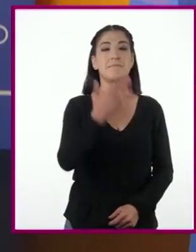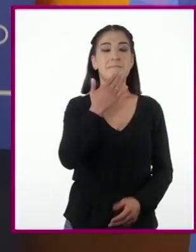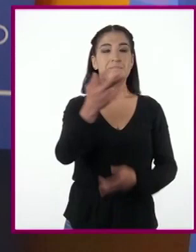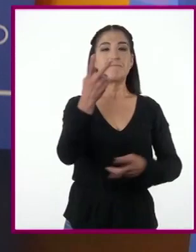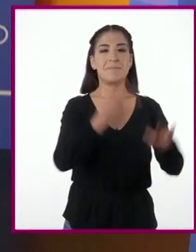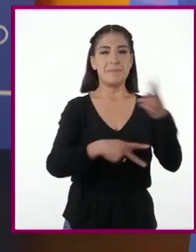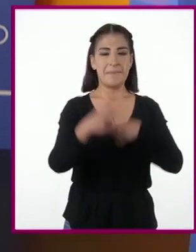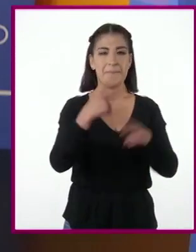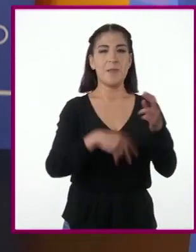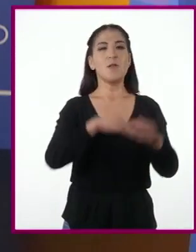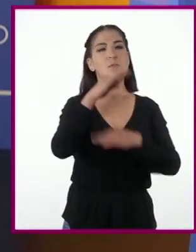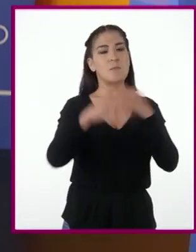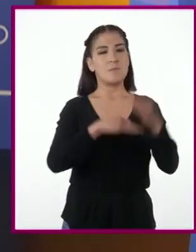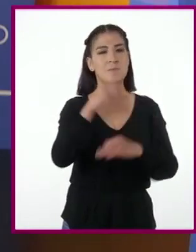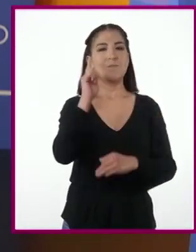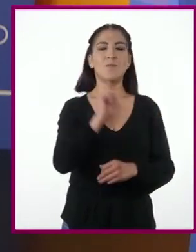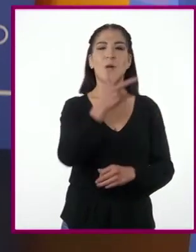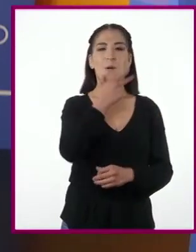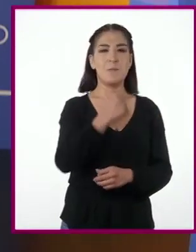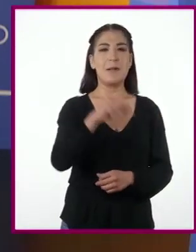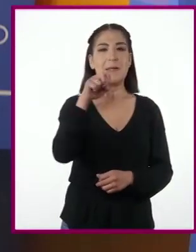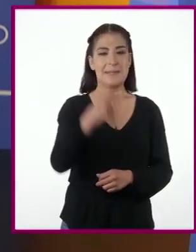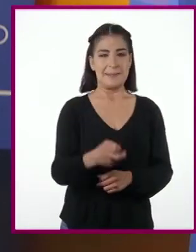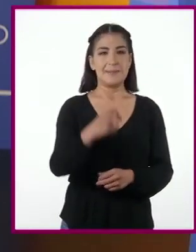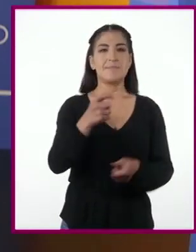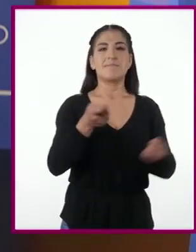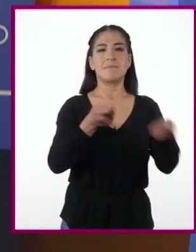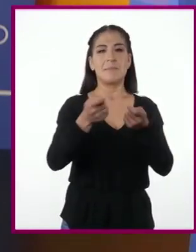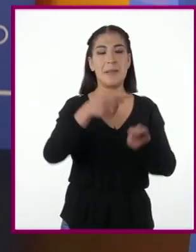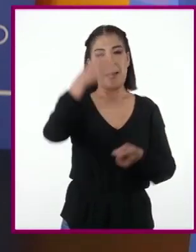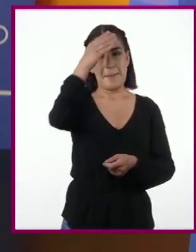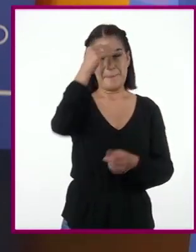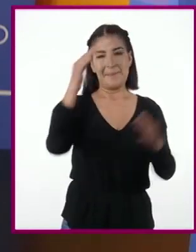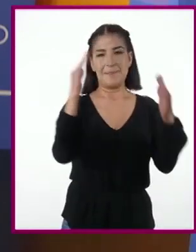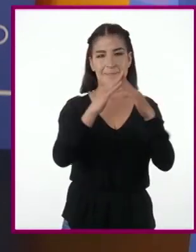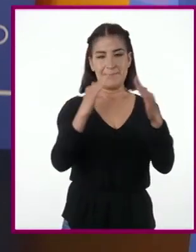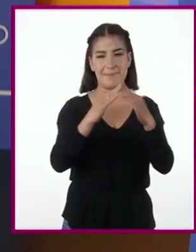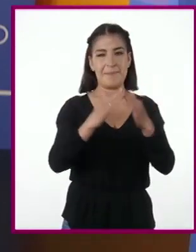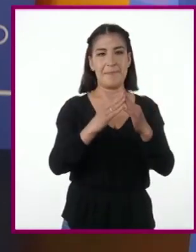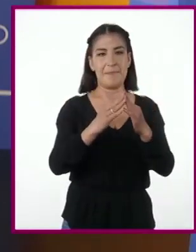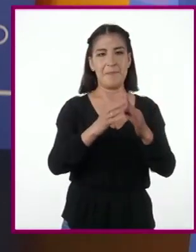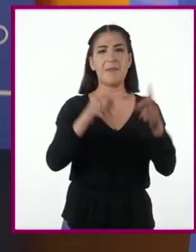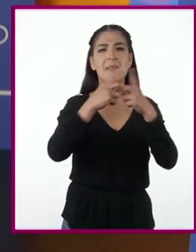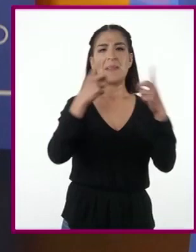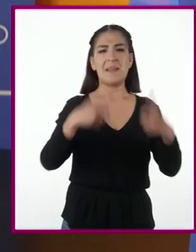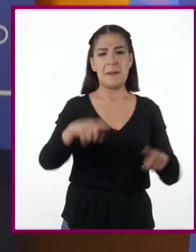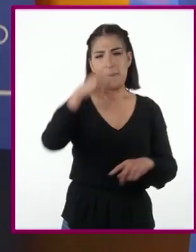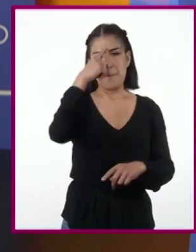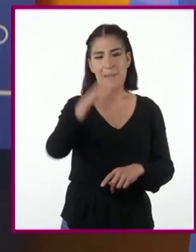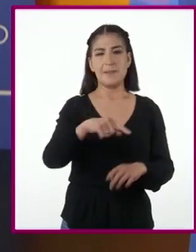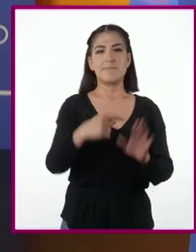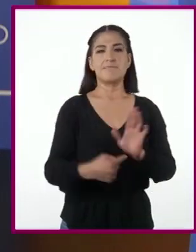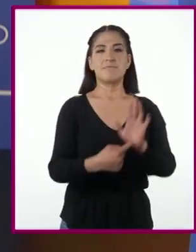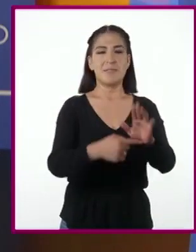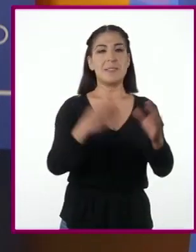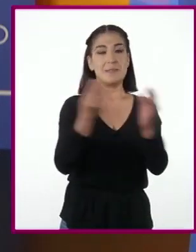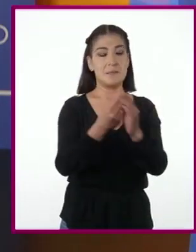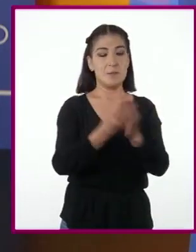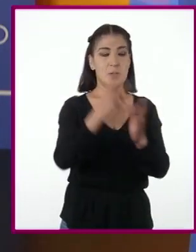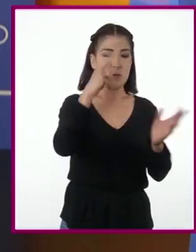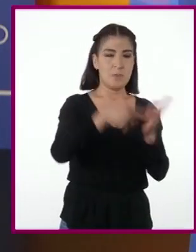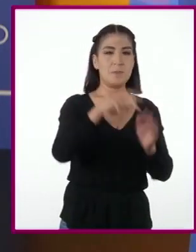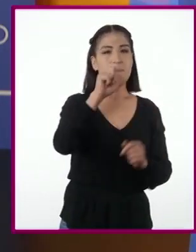Bienvenidos, todas y todos, a la estrategia Aprende en Casa, diseñada para el ciclo escolar